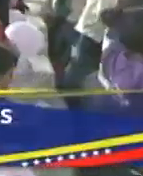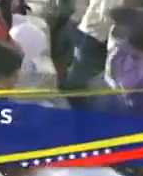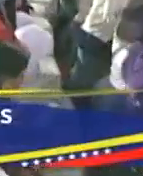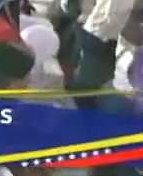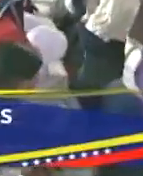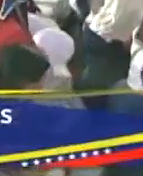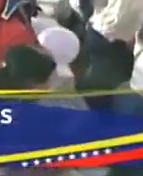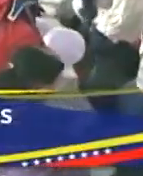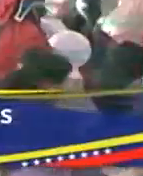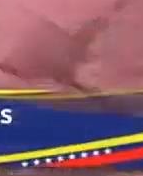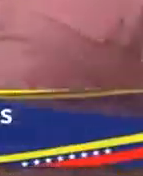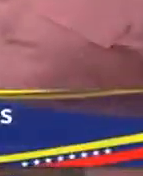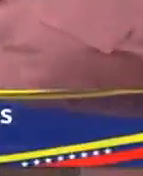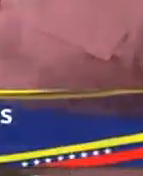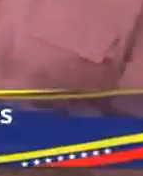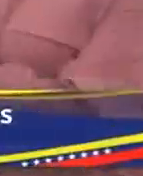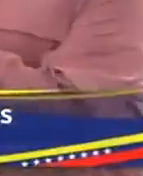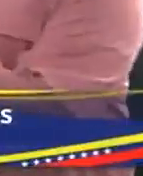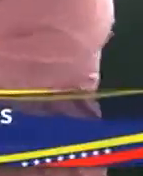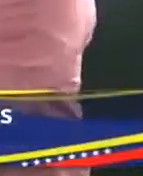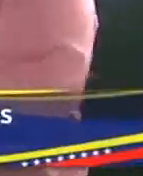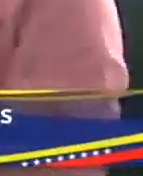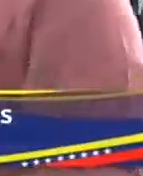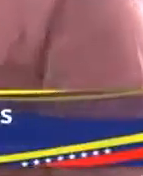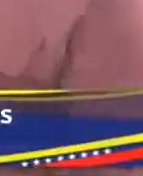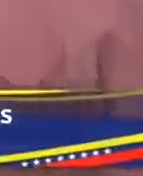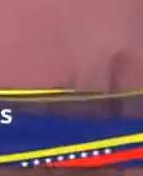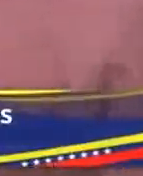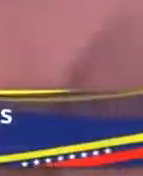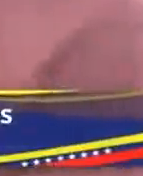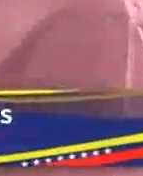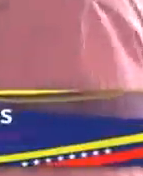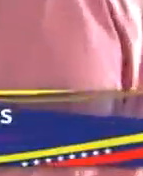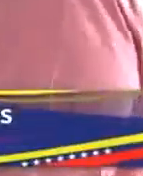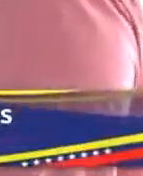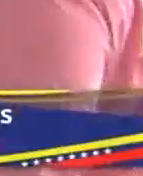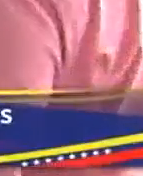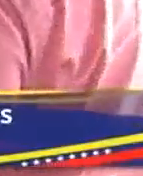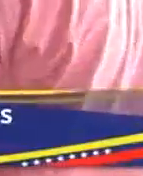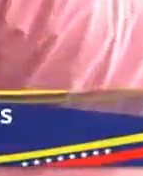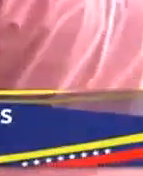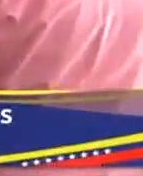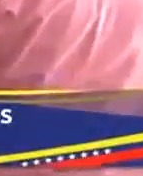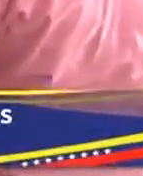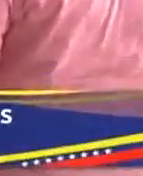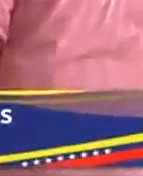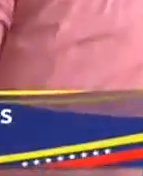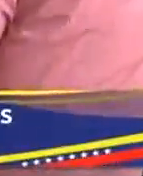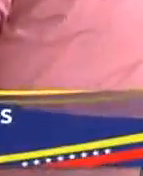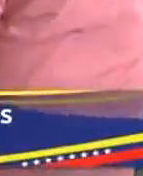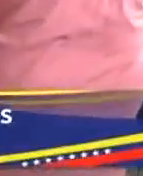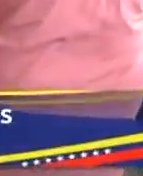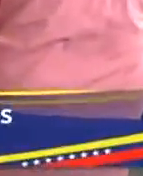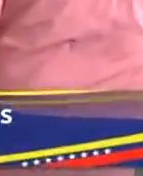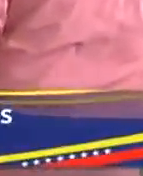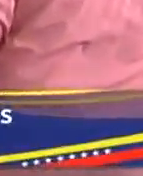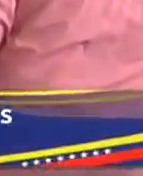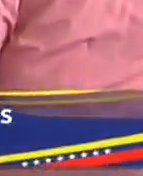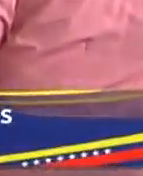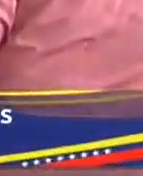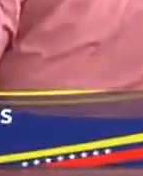sido el desarrollo de un gran debate nacional que se da en torno a las 3R.net en este